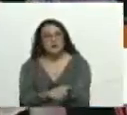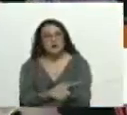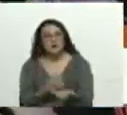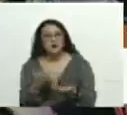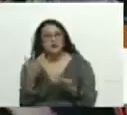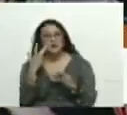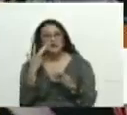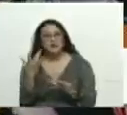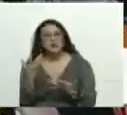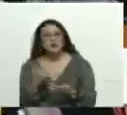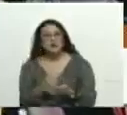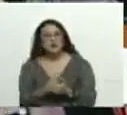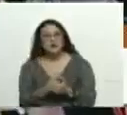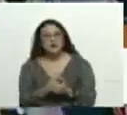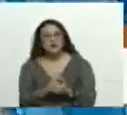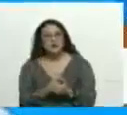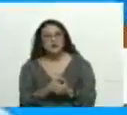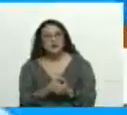verlo